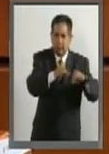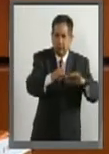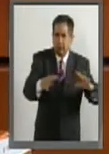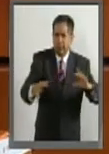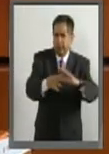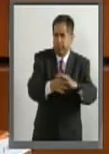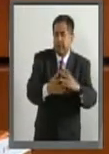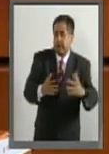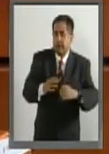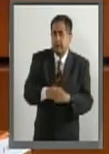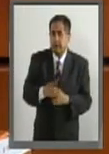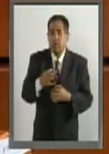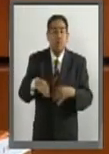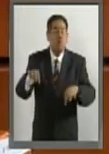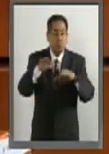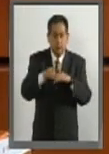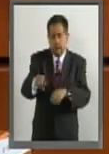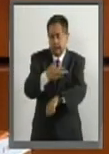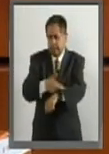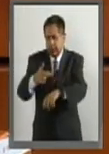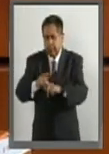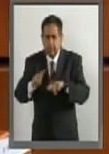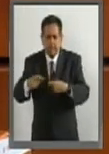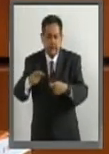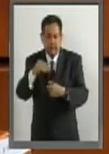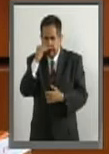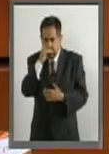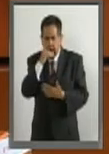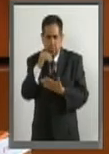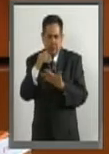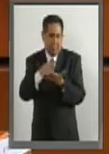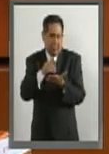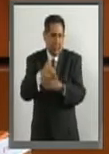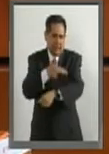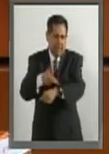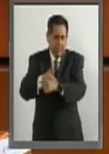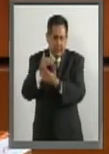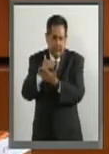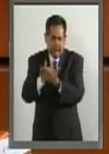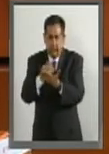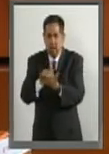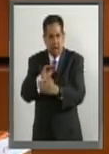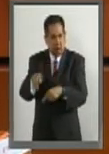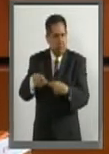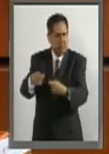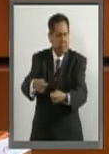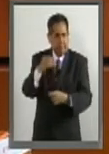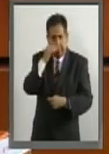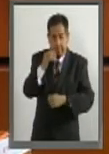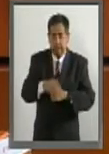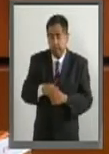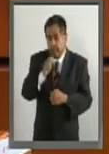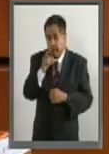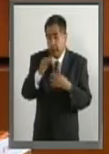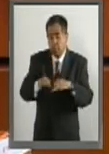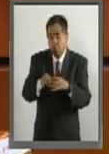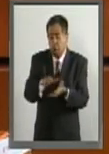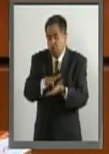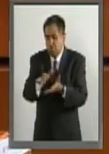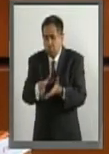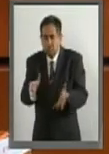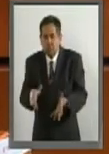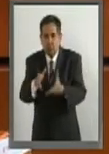que considere la gratuidad en trámites y servicios educativos en todos los niveles, que impulse el modelo de educación dual y